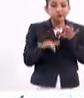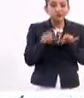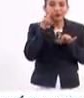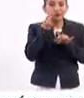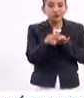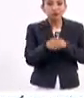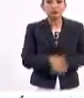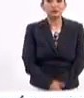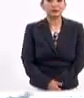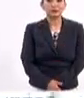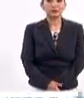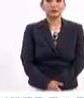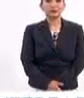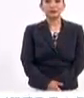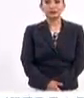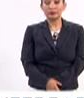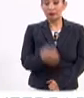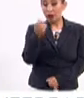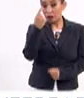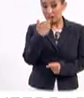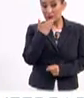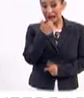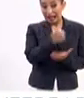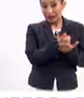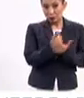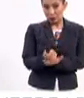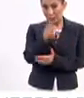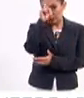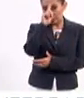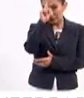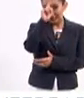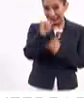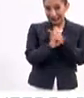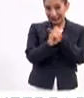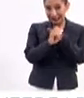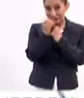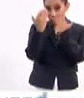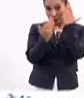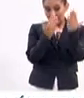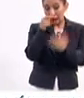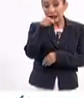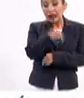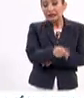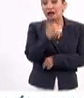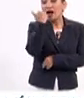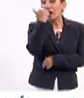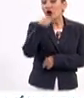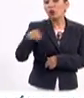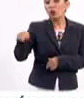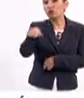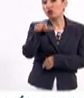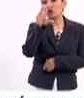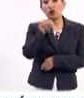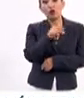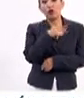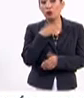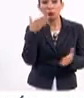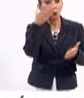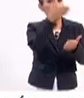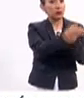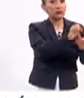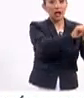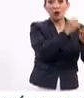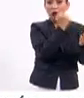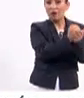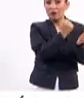está formándose. Entre las ventajas de estas propuestas pedagógicas, resaltan que los estudiantes no deben estar físicamente en el